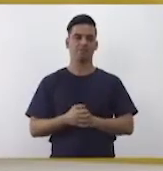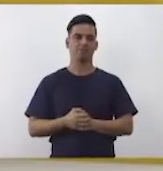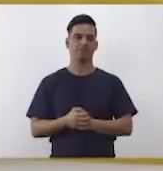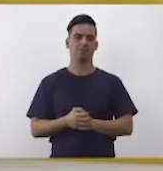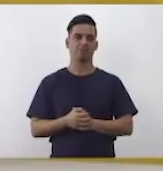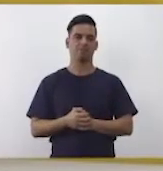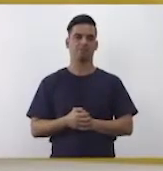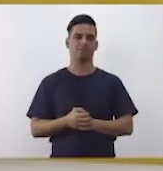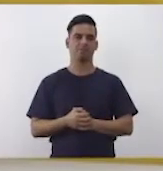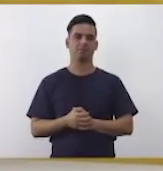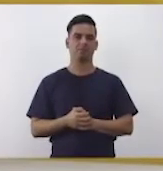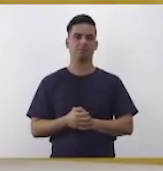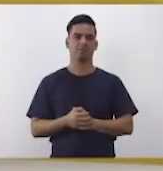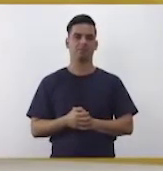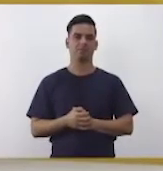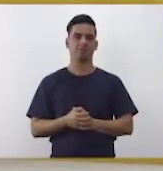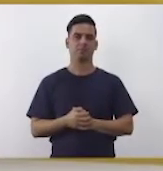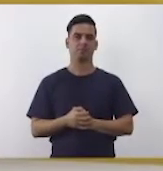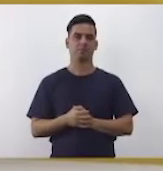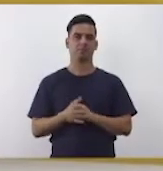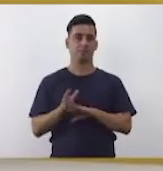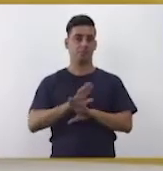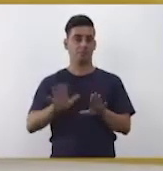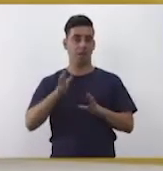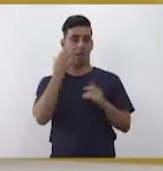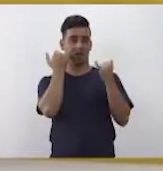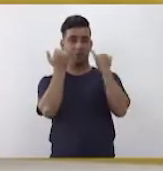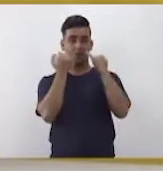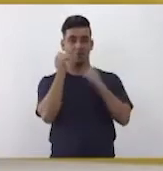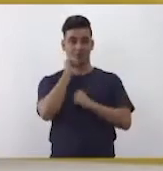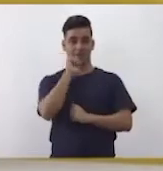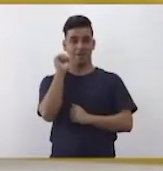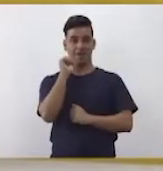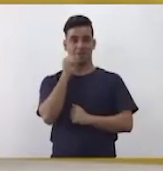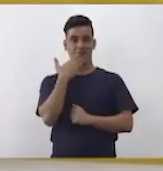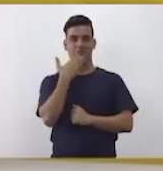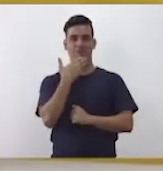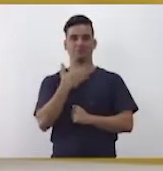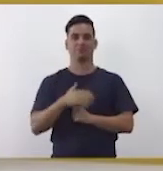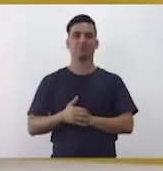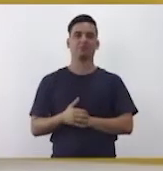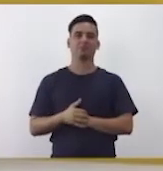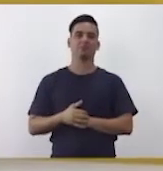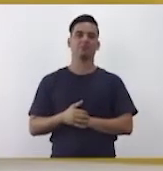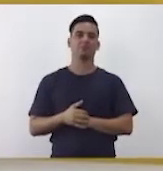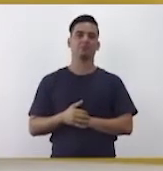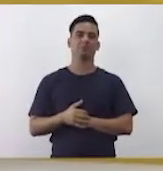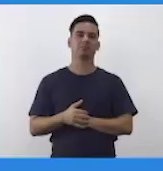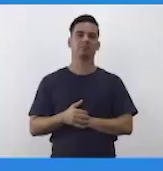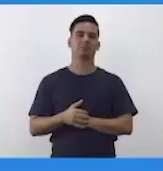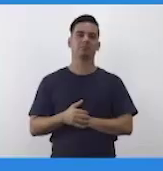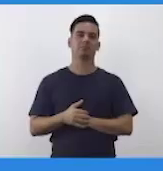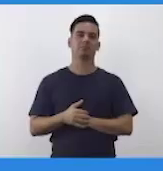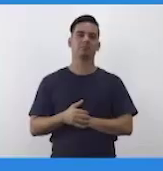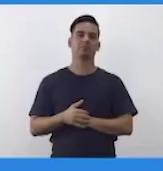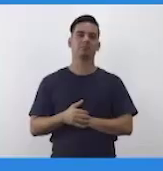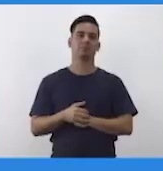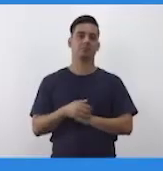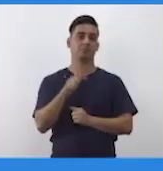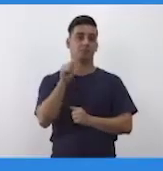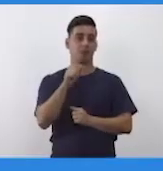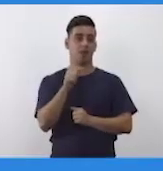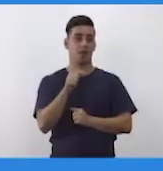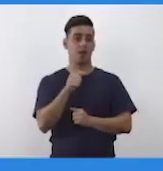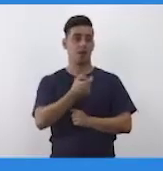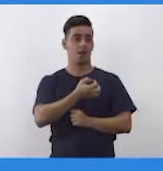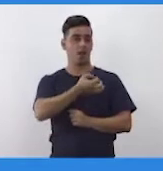Continuamos. ¿Lo lograste identificar? Bien. Vamos a entonces a hacer referencia que la